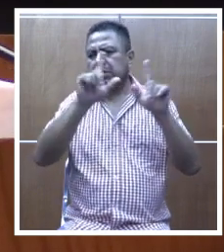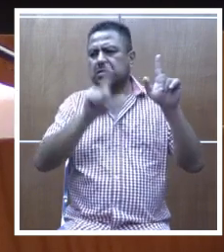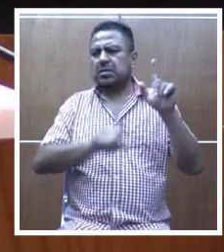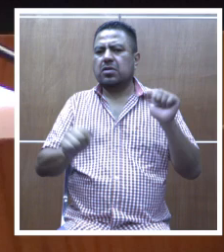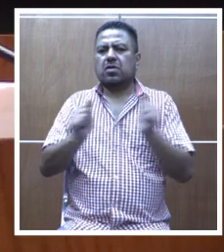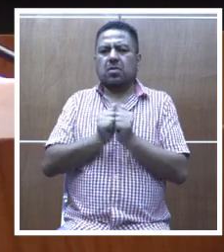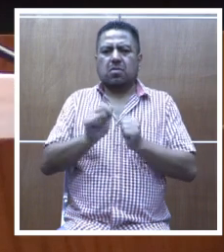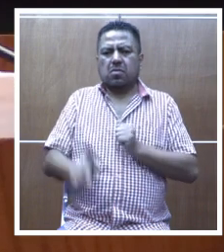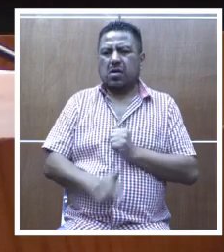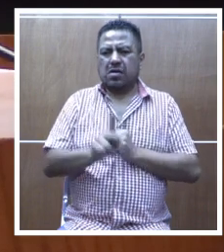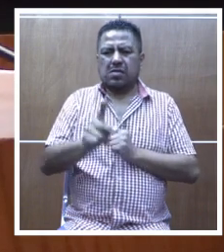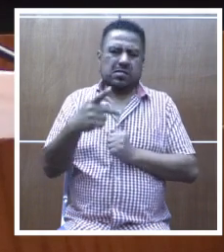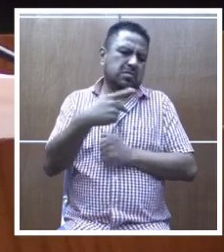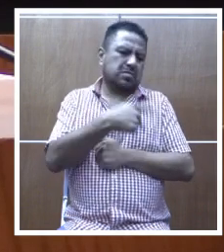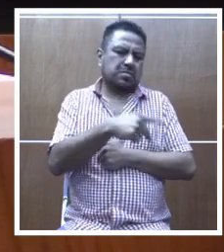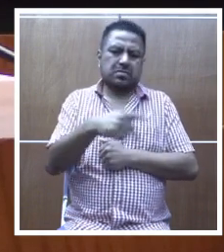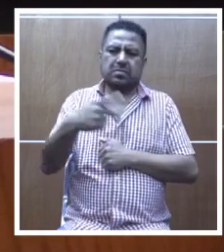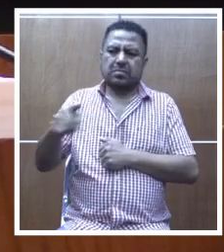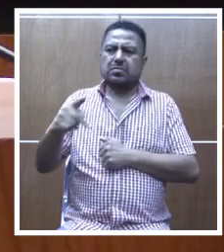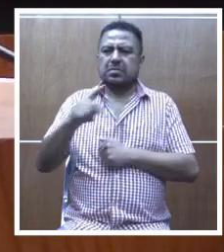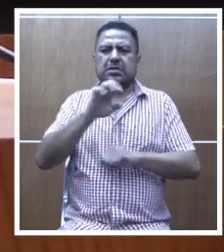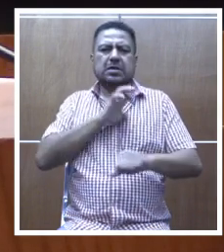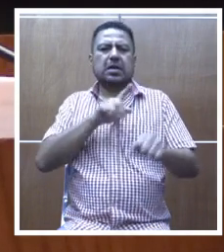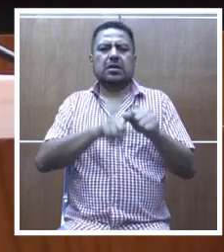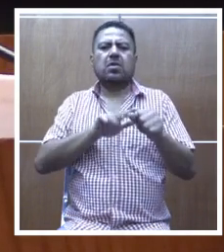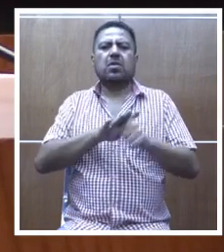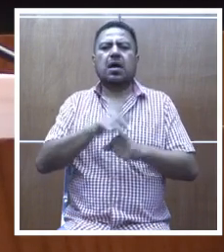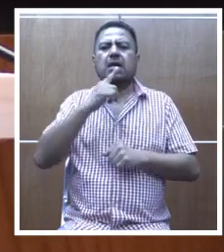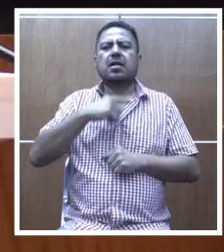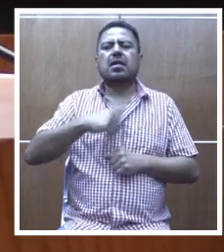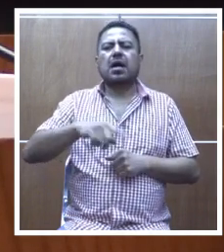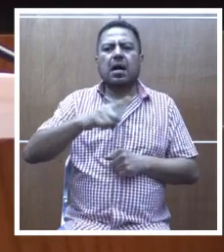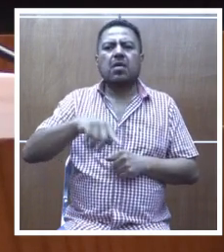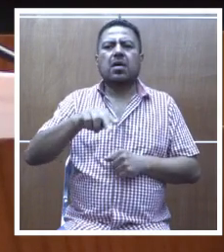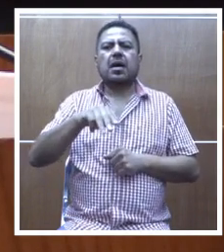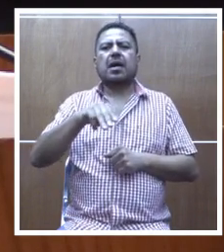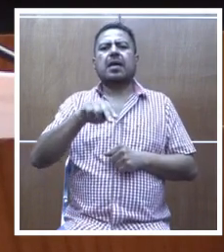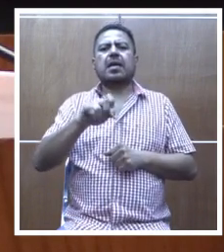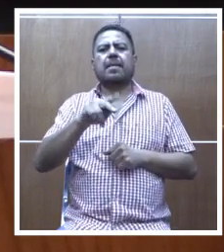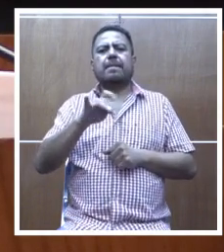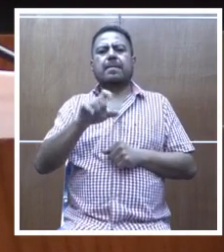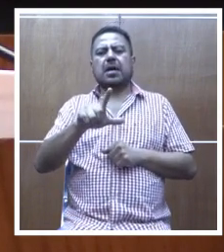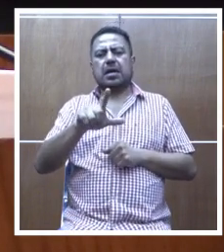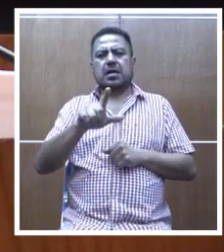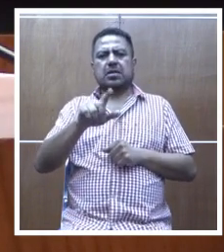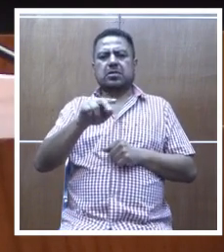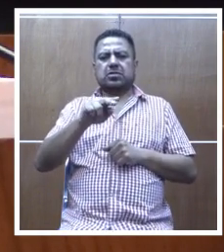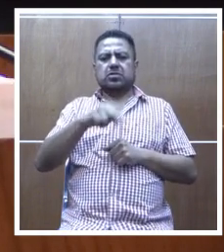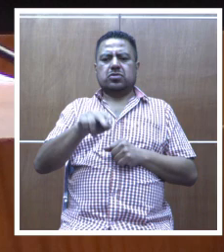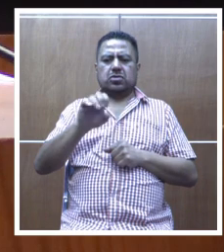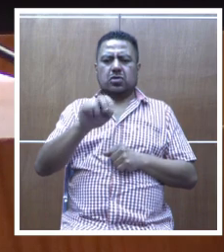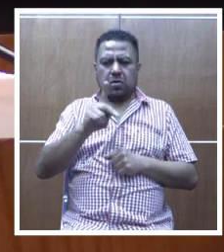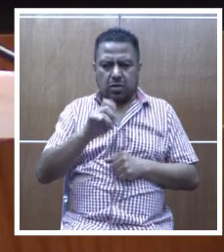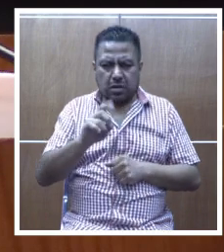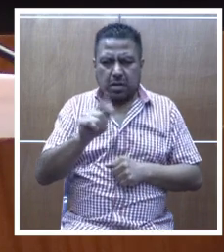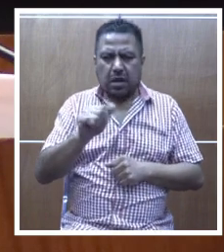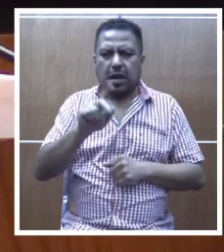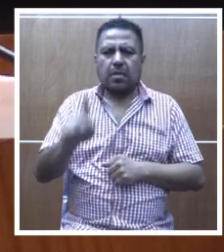sus pueblos originarios, particularmente en los nahuas, nasabi, mepa, ñoncué, nomda